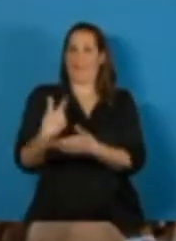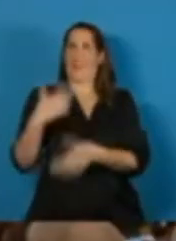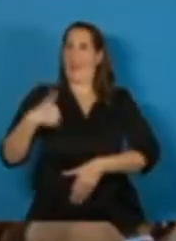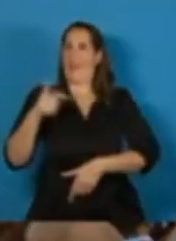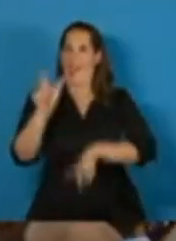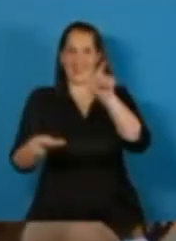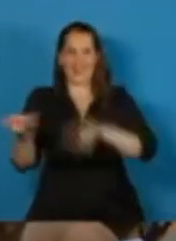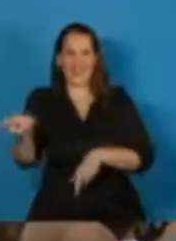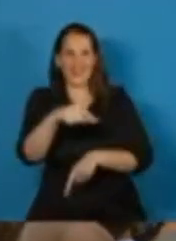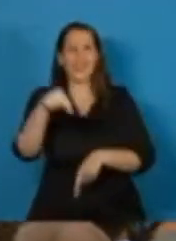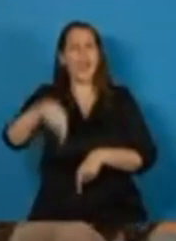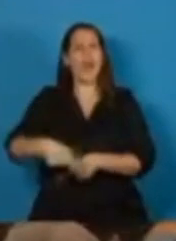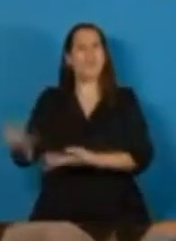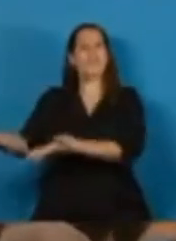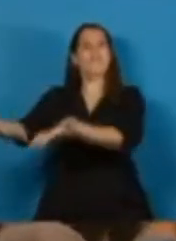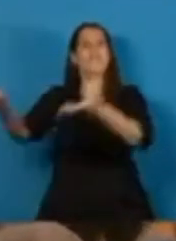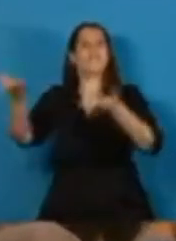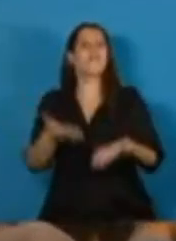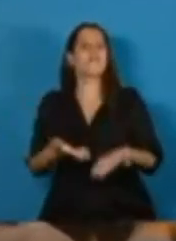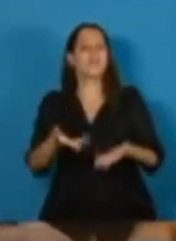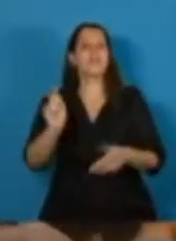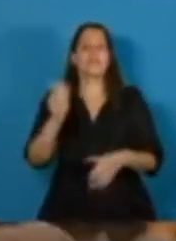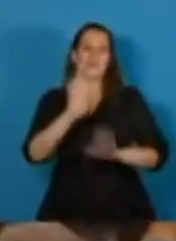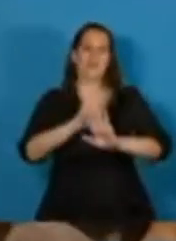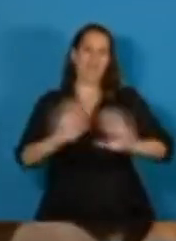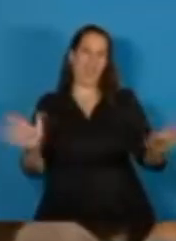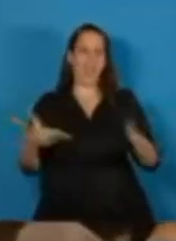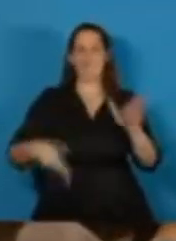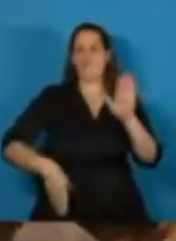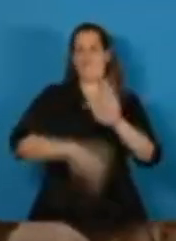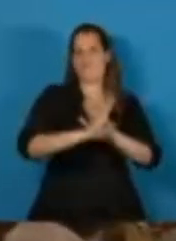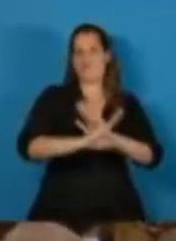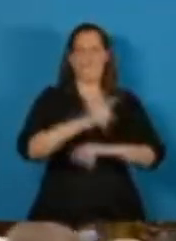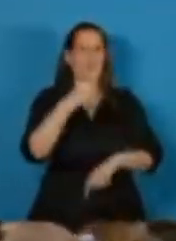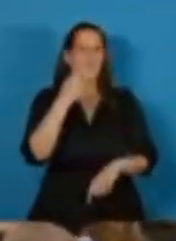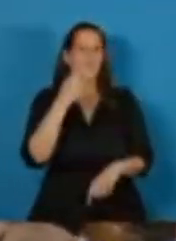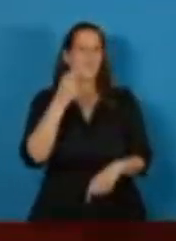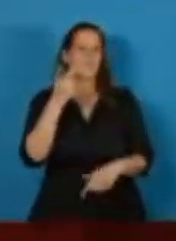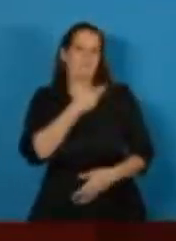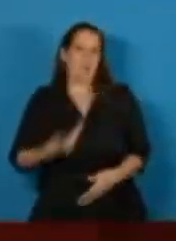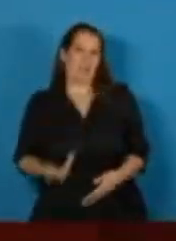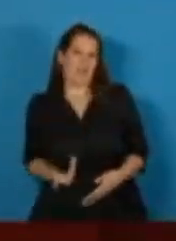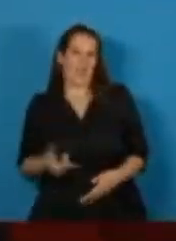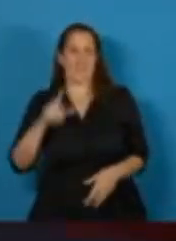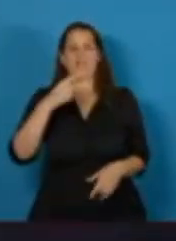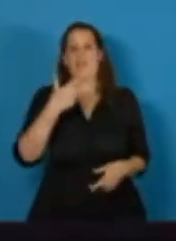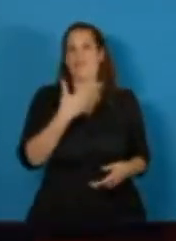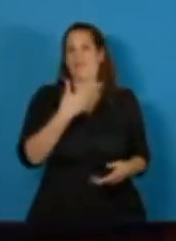recibiremos al presidente saliente de la Nación, el ingeniero Mauricio Macri.